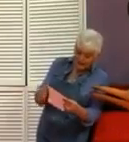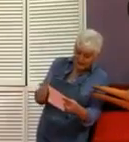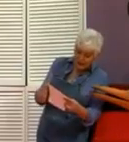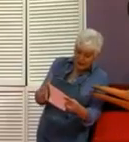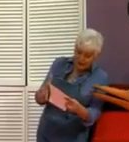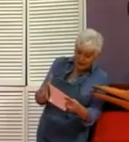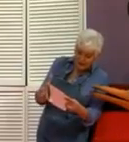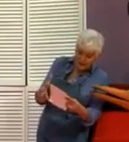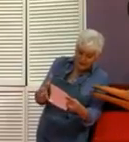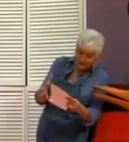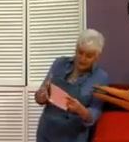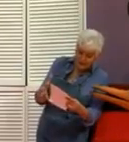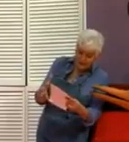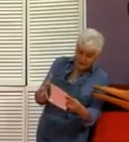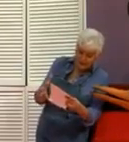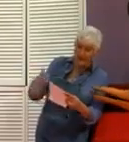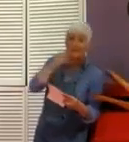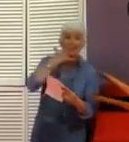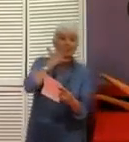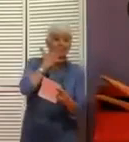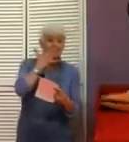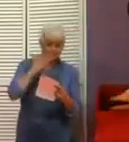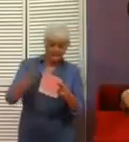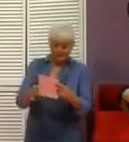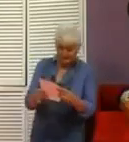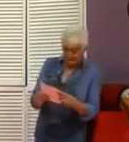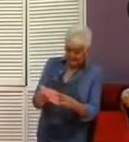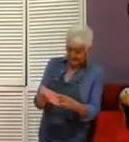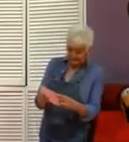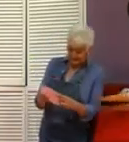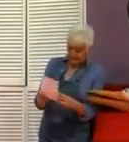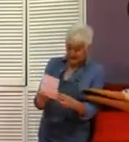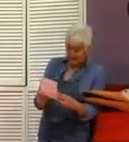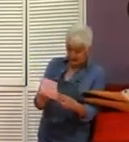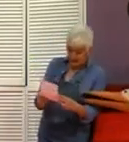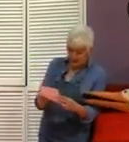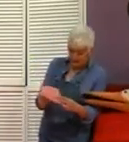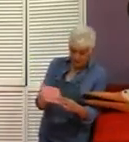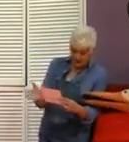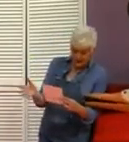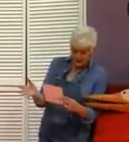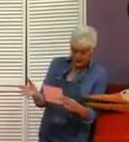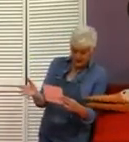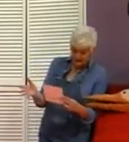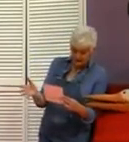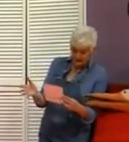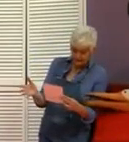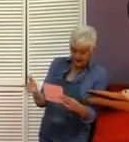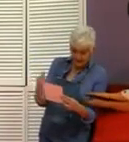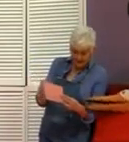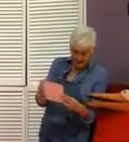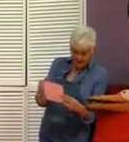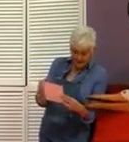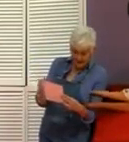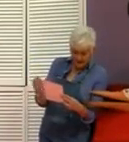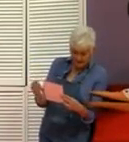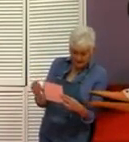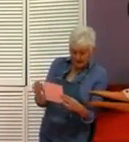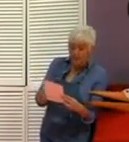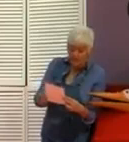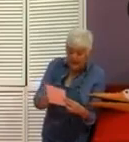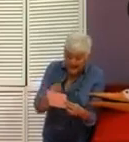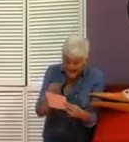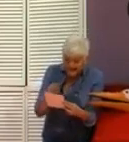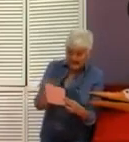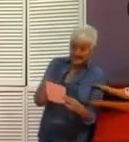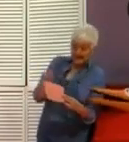las llaves del coche y no podía llevarnos a la escuela. ¡Ah! ¡Qué bárbara, señora! La buscamos por toda la casa. ¿A la mamá o a las